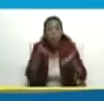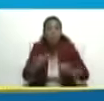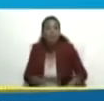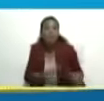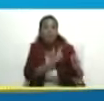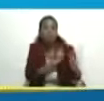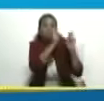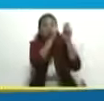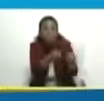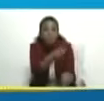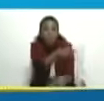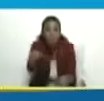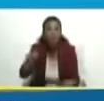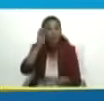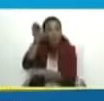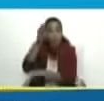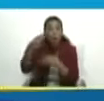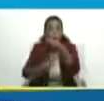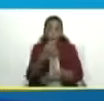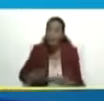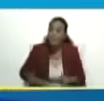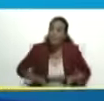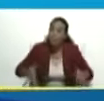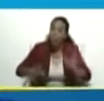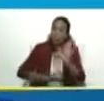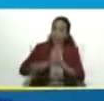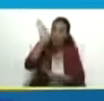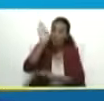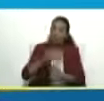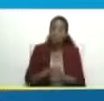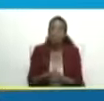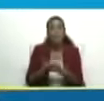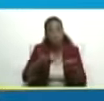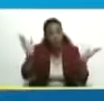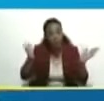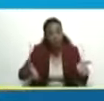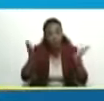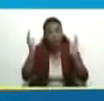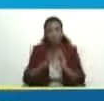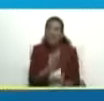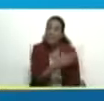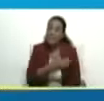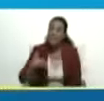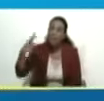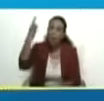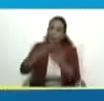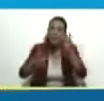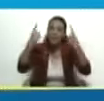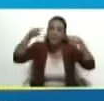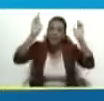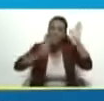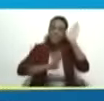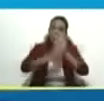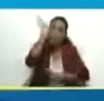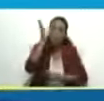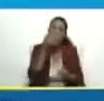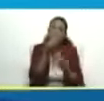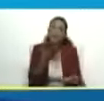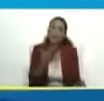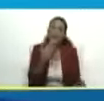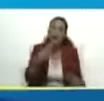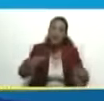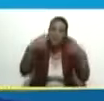ustedes está el futuro de la prosperidad de Venezuela. Vayan adelante, les deseo éxito y suerte y muchas